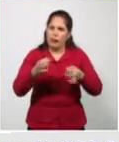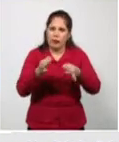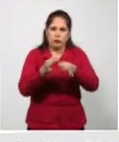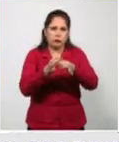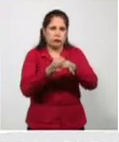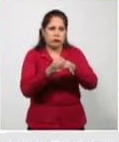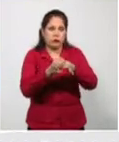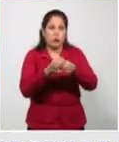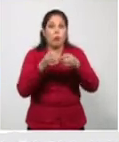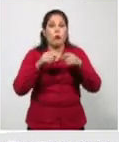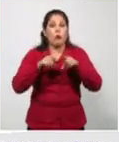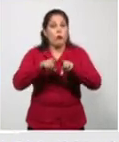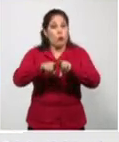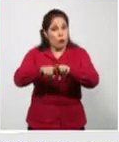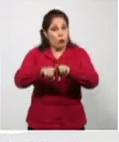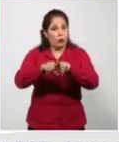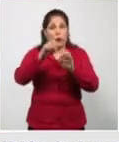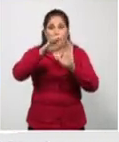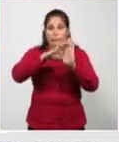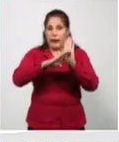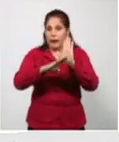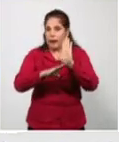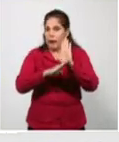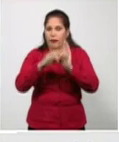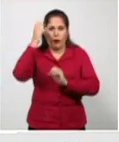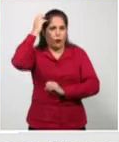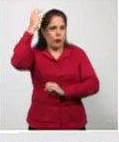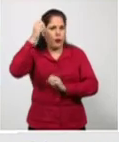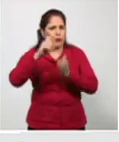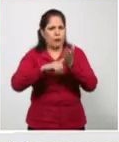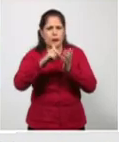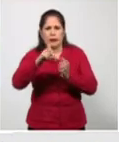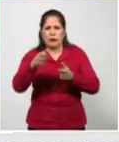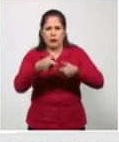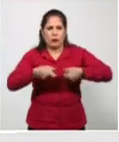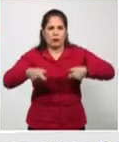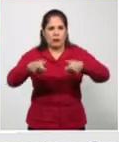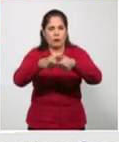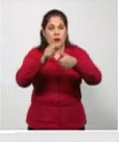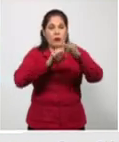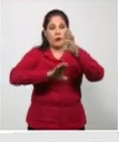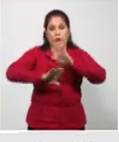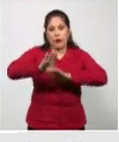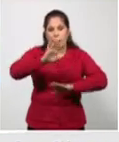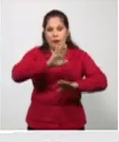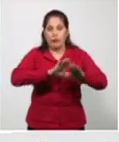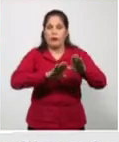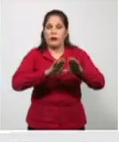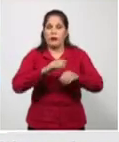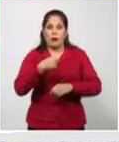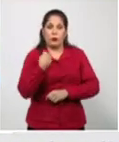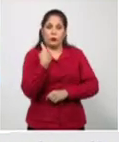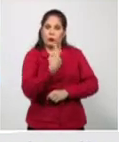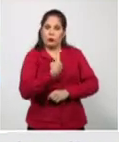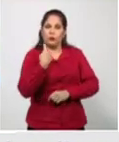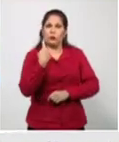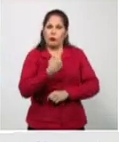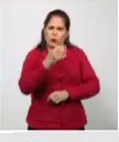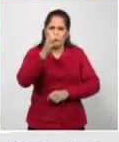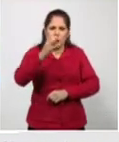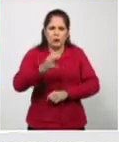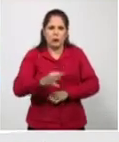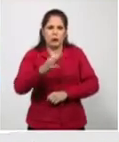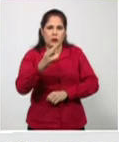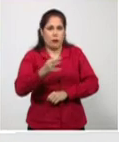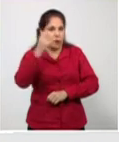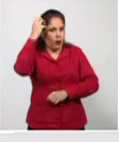junto con las medidas del gobierno, el partido, los consejos de defensa, la conducción personal que ha tenido el